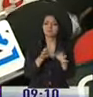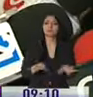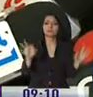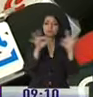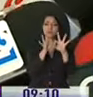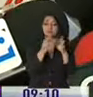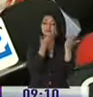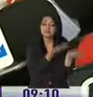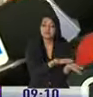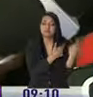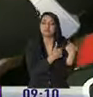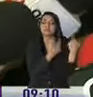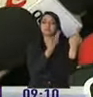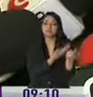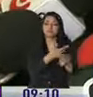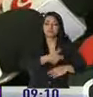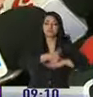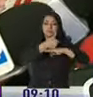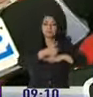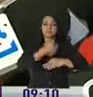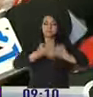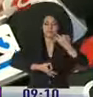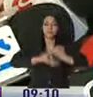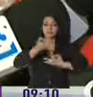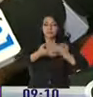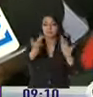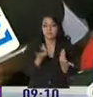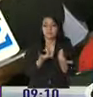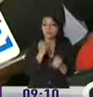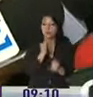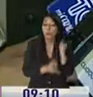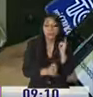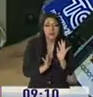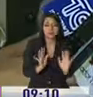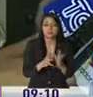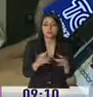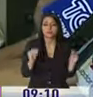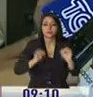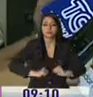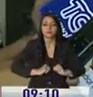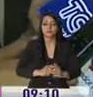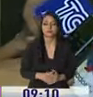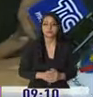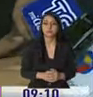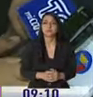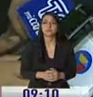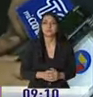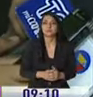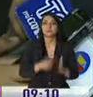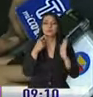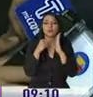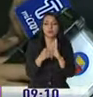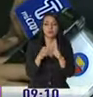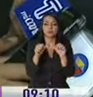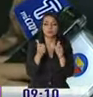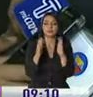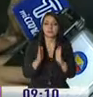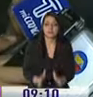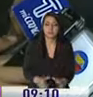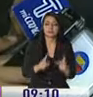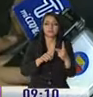darle esta atribución a la Corte Constitucional como ente de última instancia. Los únicos que pueden destituir a un presidente o a